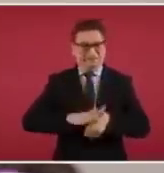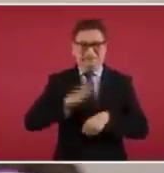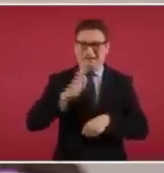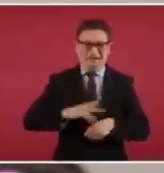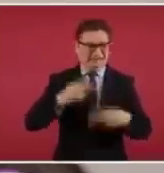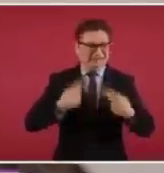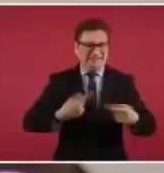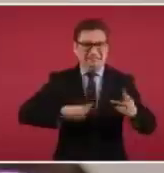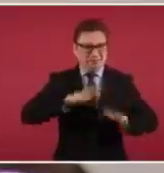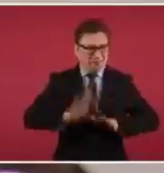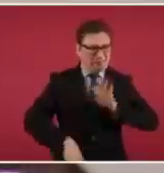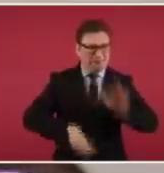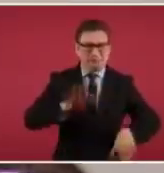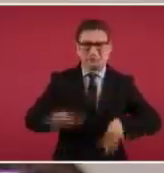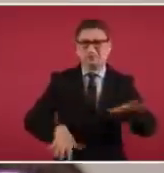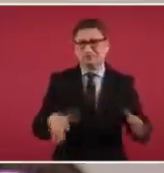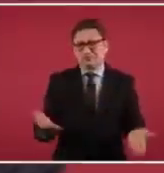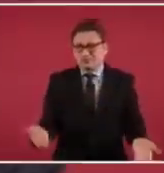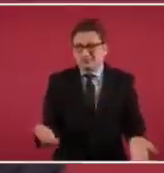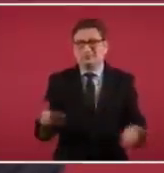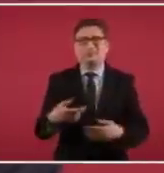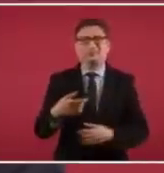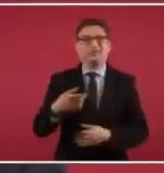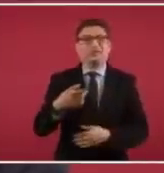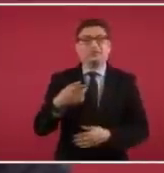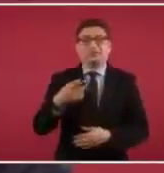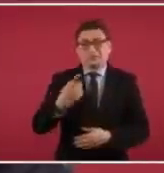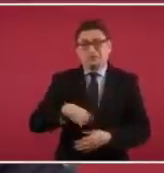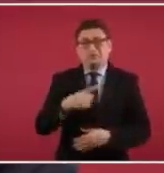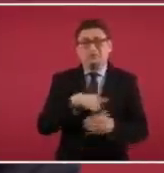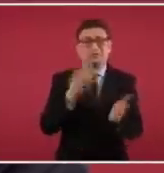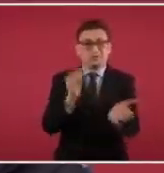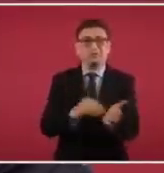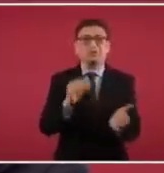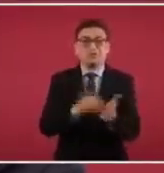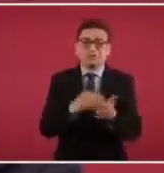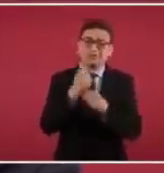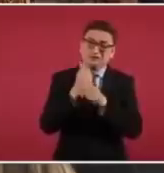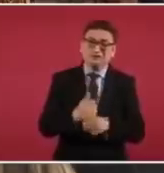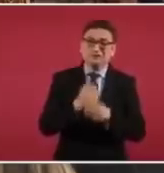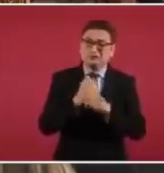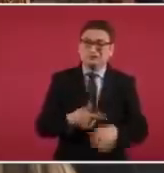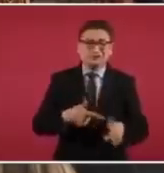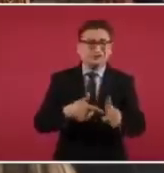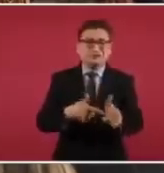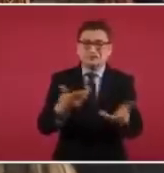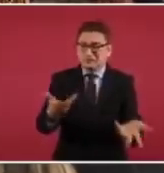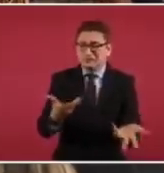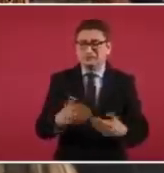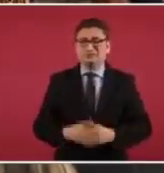muertes. Estamos todavía nosotros padeciendo